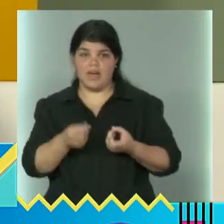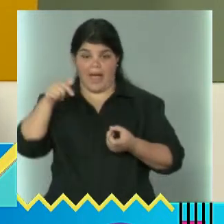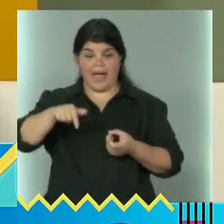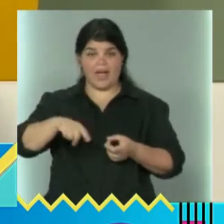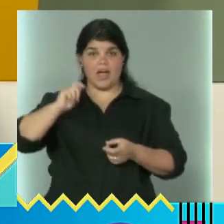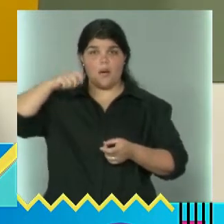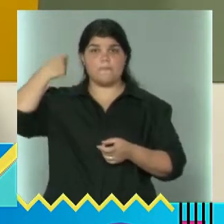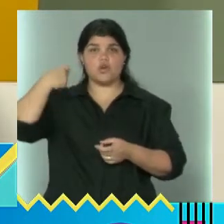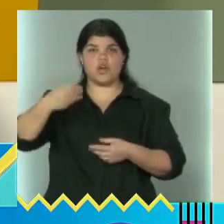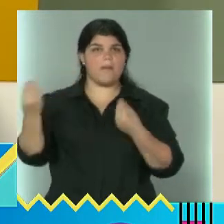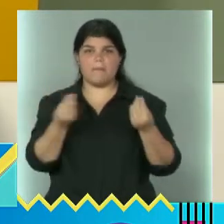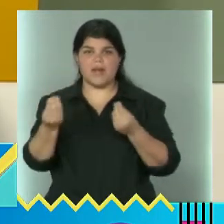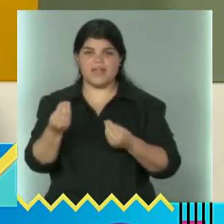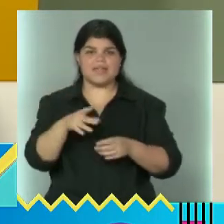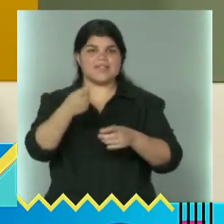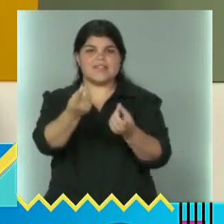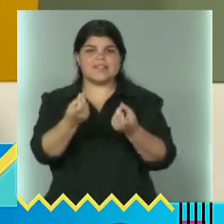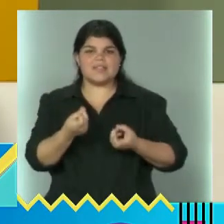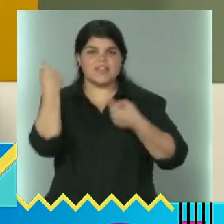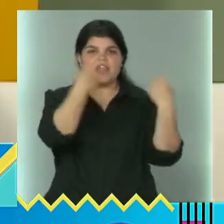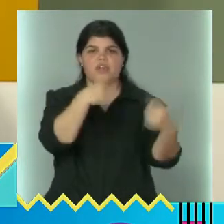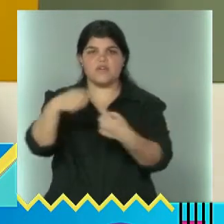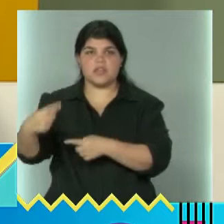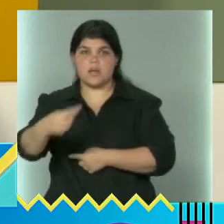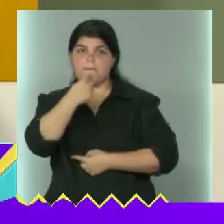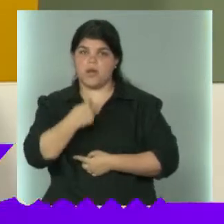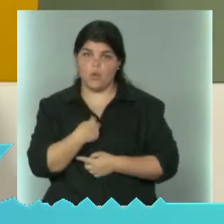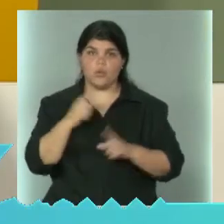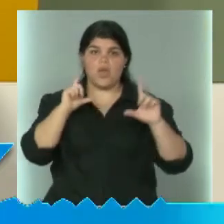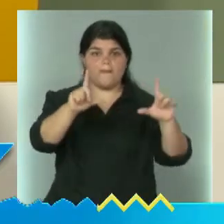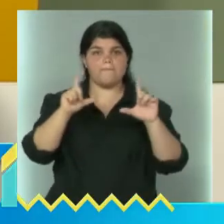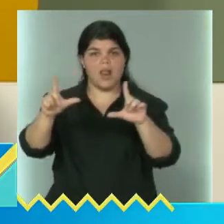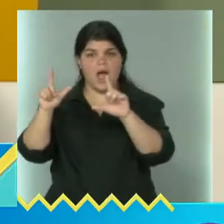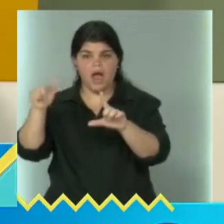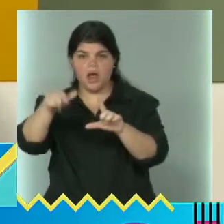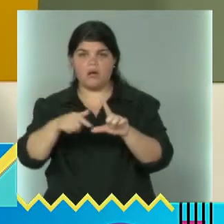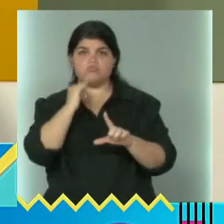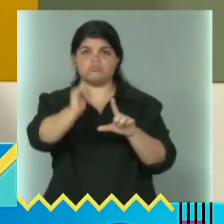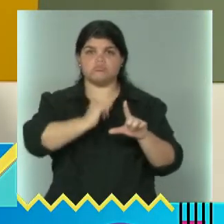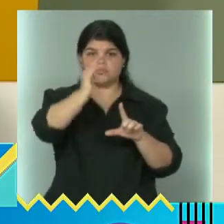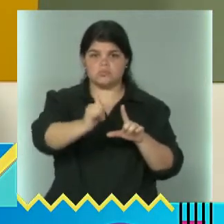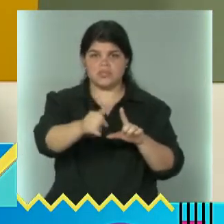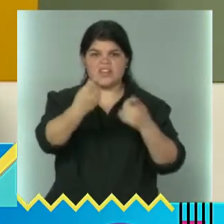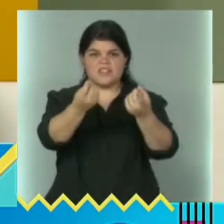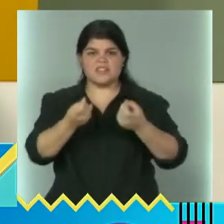falta distinguir. Nos han invitado con estas preguntas y con estas placas que traen. Es decir, para distinguir qué